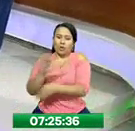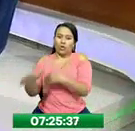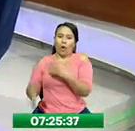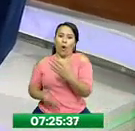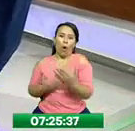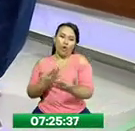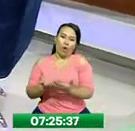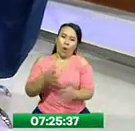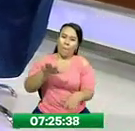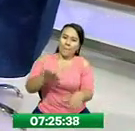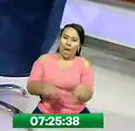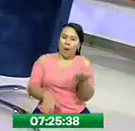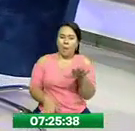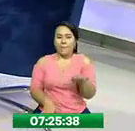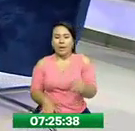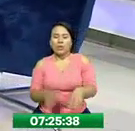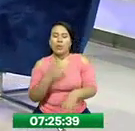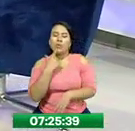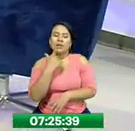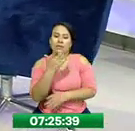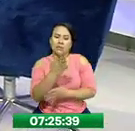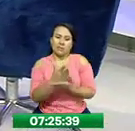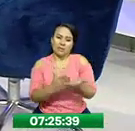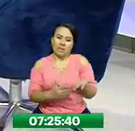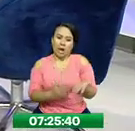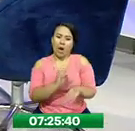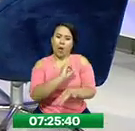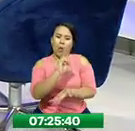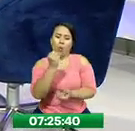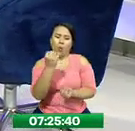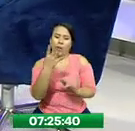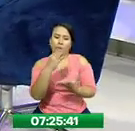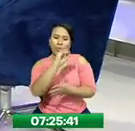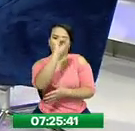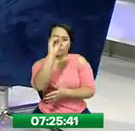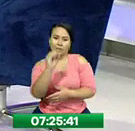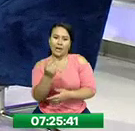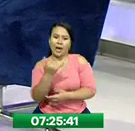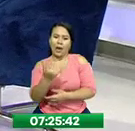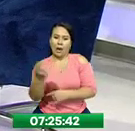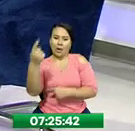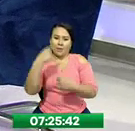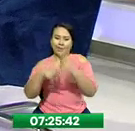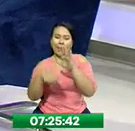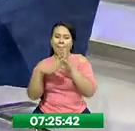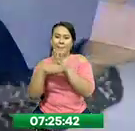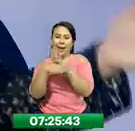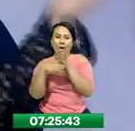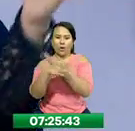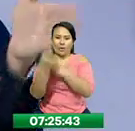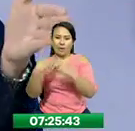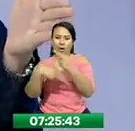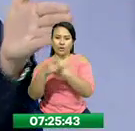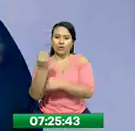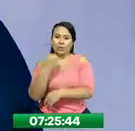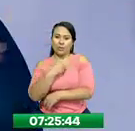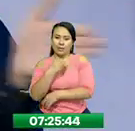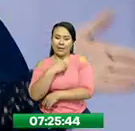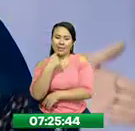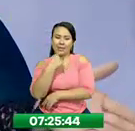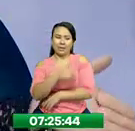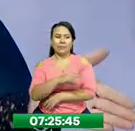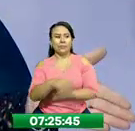sería parcial y en qué términos se daría? Eso es precisamente lo que nos tienen que venir a decir la banca de inversión. Ellos toman todo lo que es el paquete,